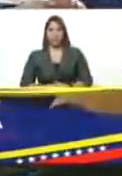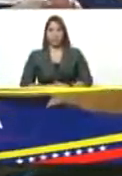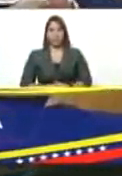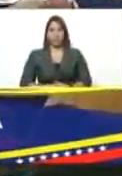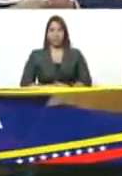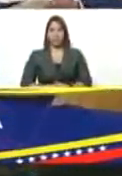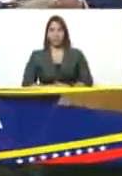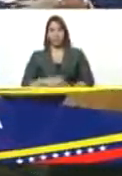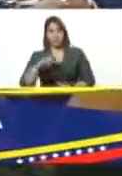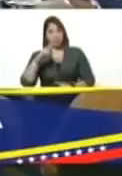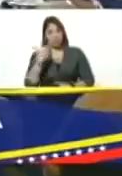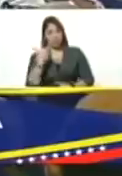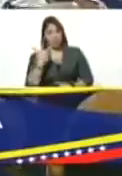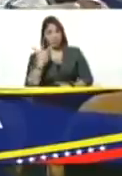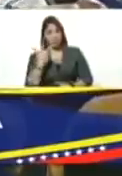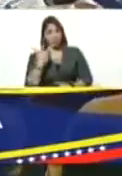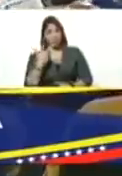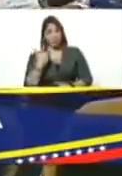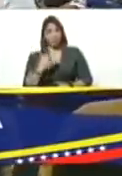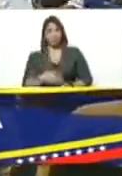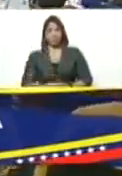A la tercera,